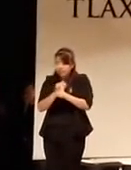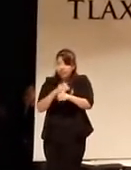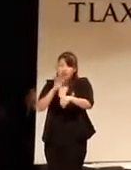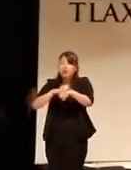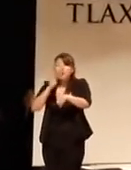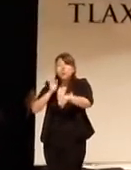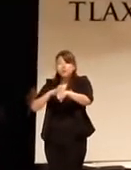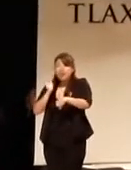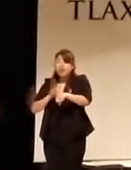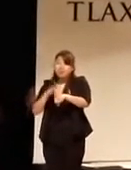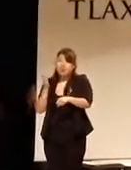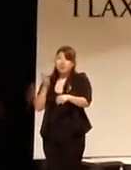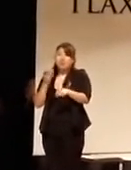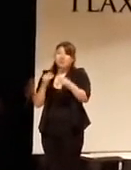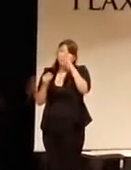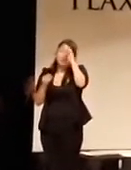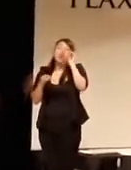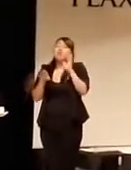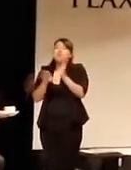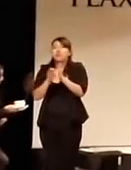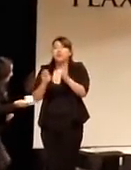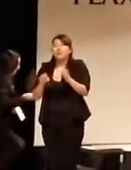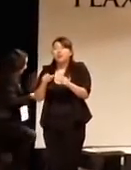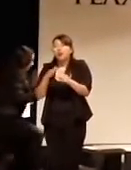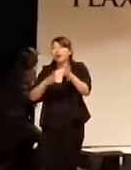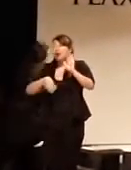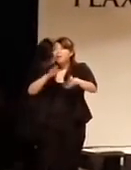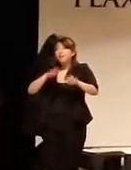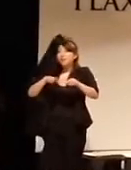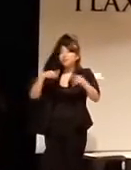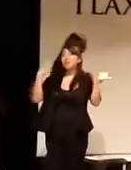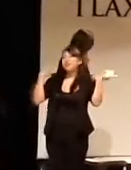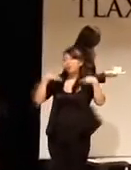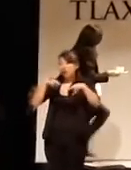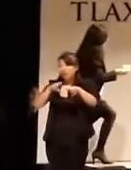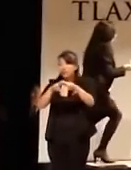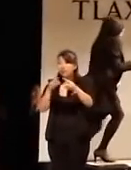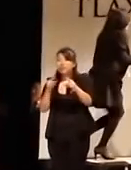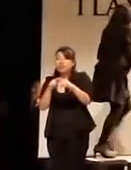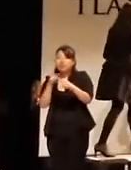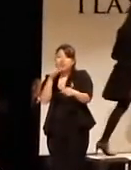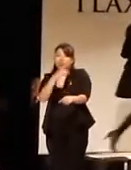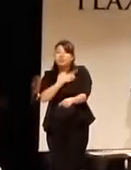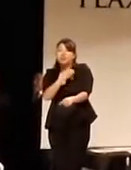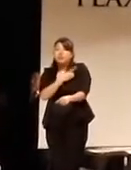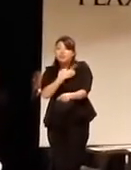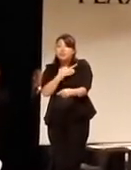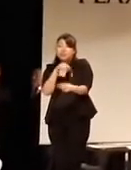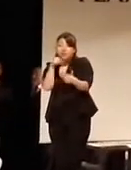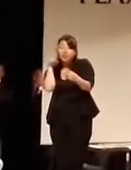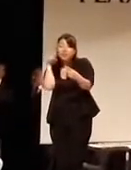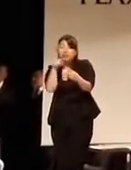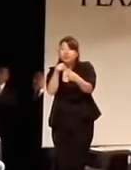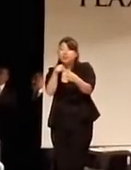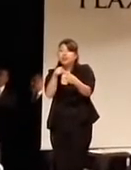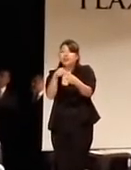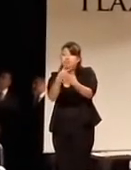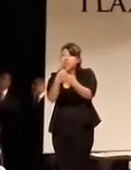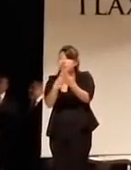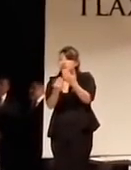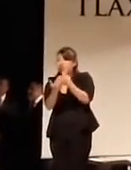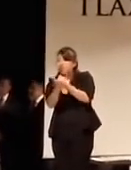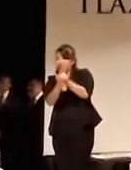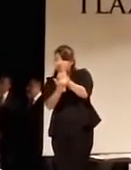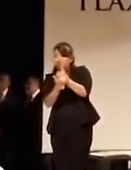donde asignamos al docente el pobre rol de aplicador de grandiosas ideas de quienes pensaron un proyecto de